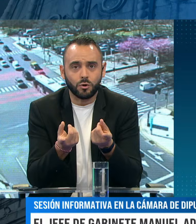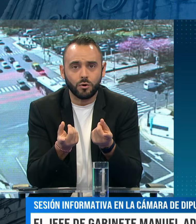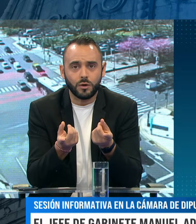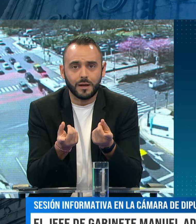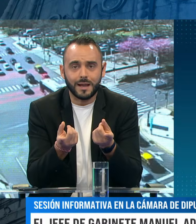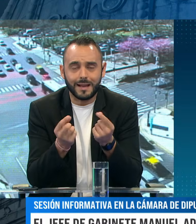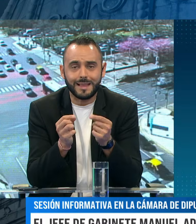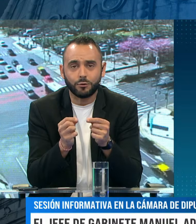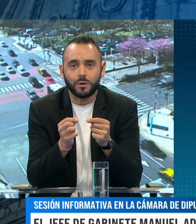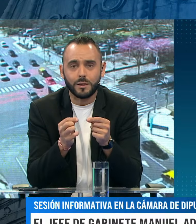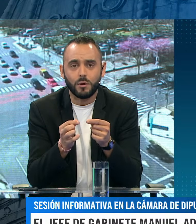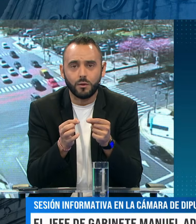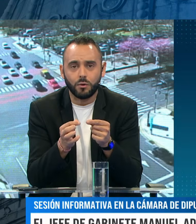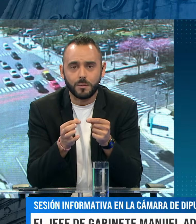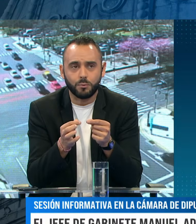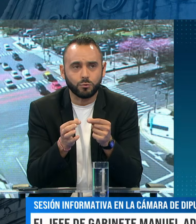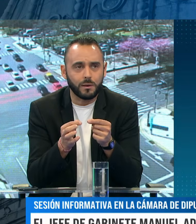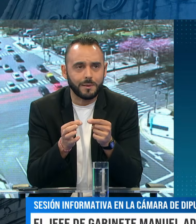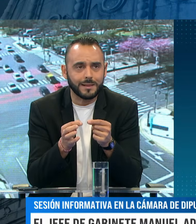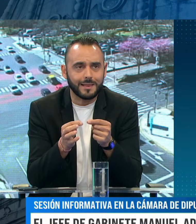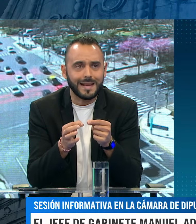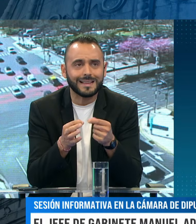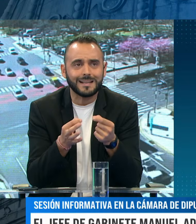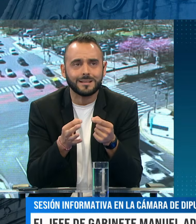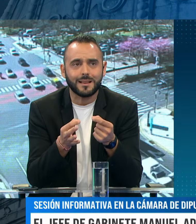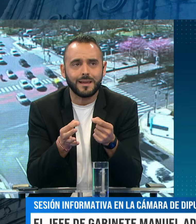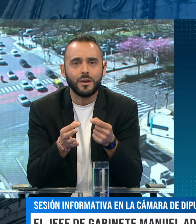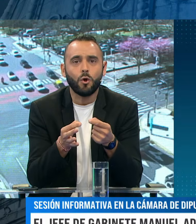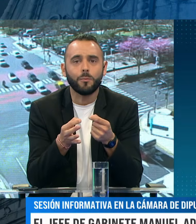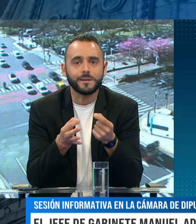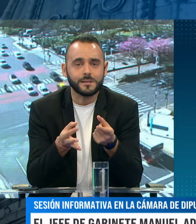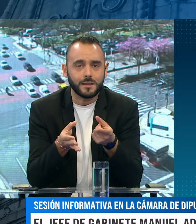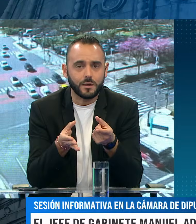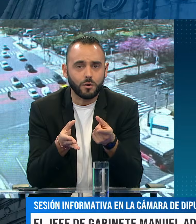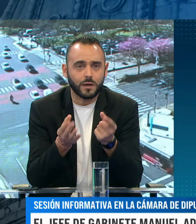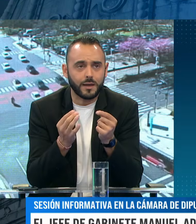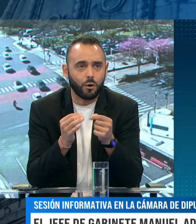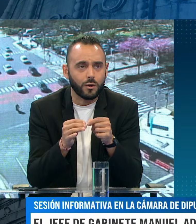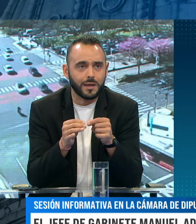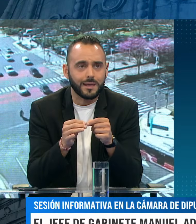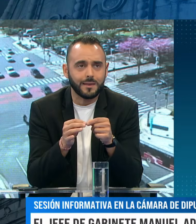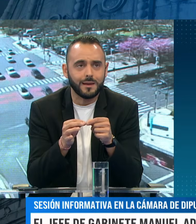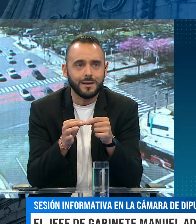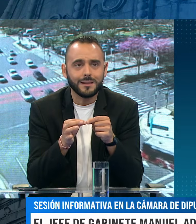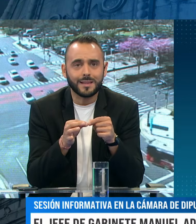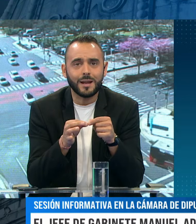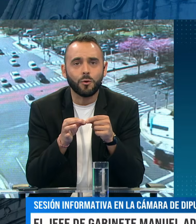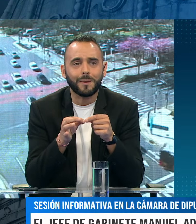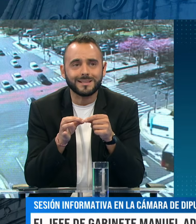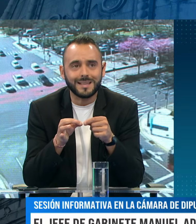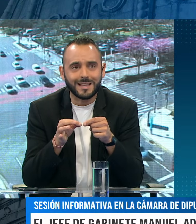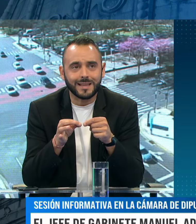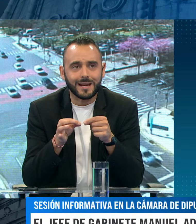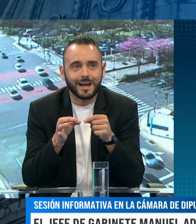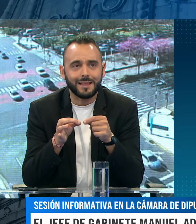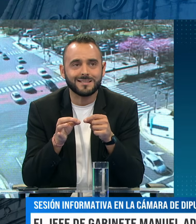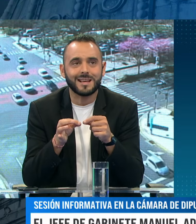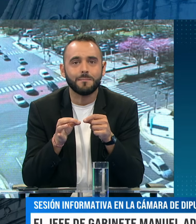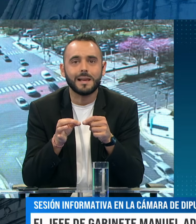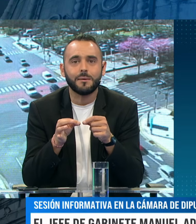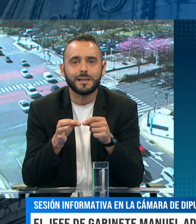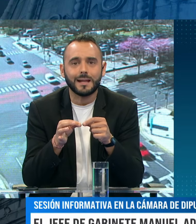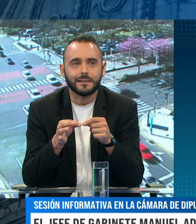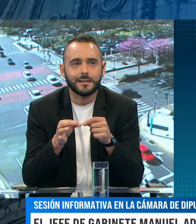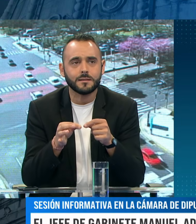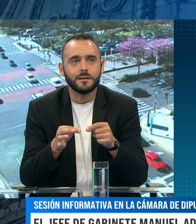caso con el dato que dio Adorni puntualmente de la tasa de homicidios, que hoy es de 3,7 cada